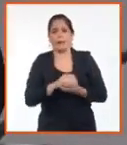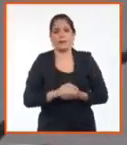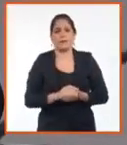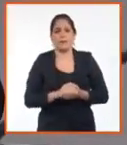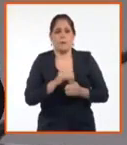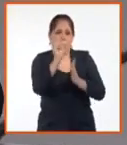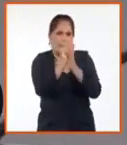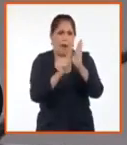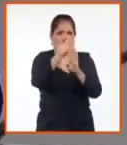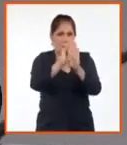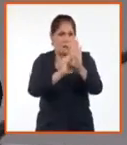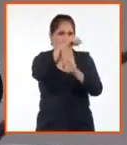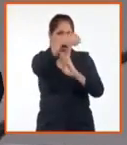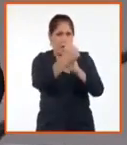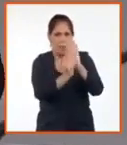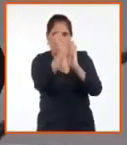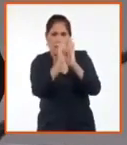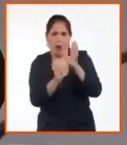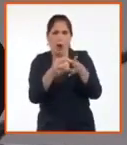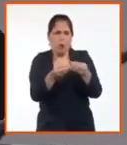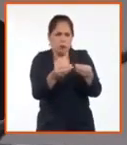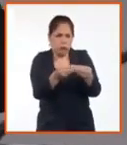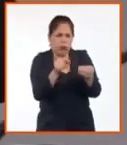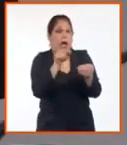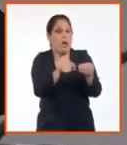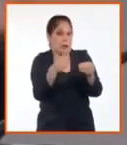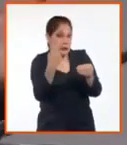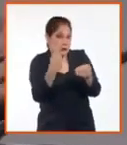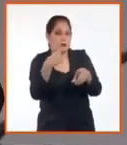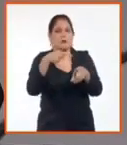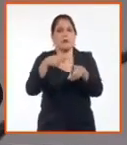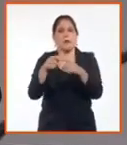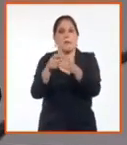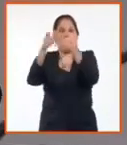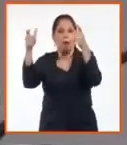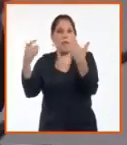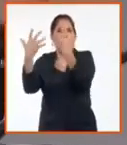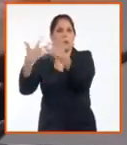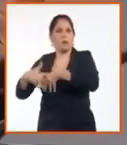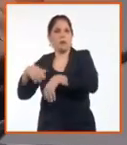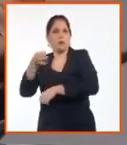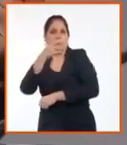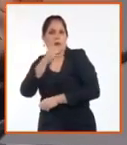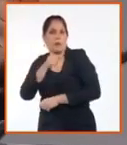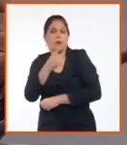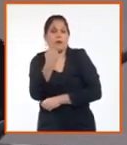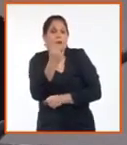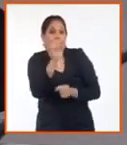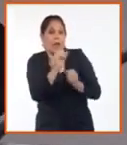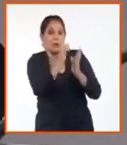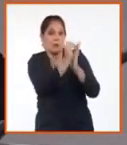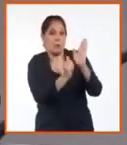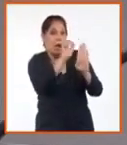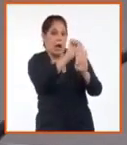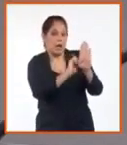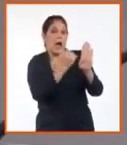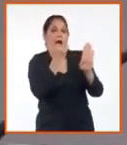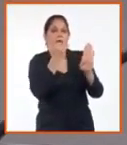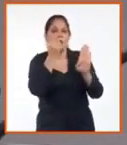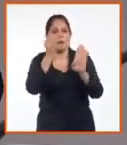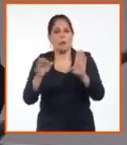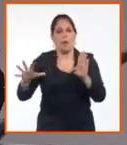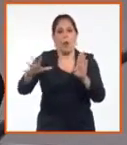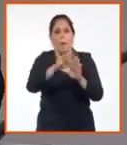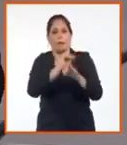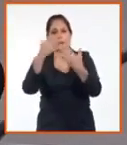vamos a poner ejemplos que que es necesario para una gran cantidad de medicamentos que si falta entonces afecte al mismo tiempo todo es un medicamento